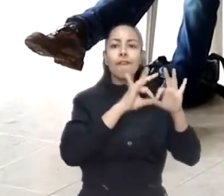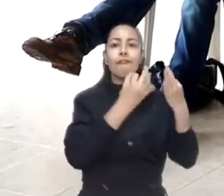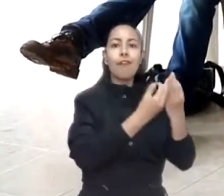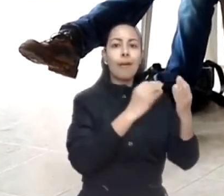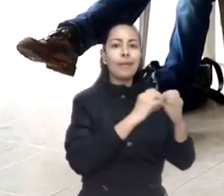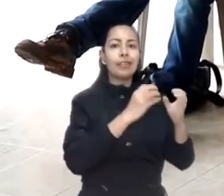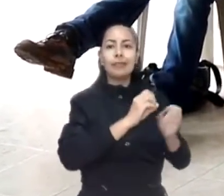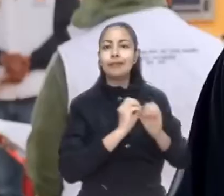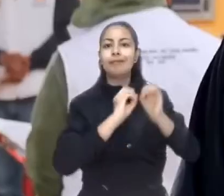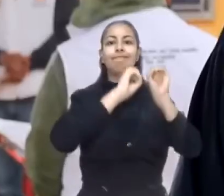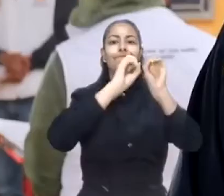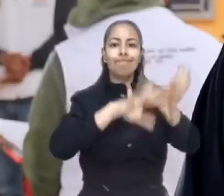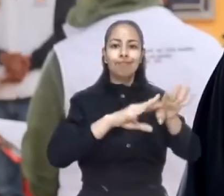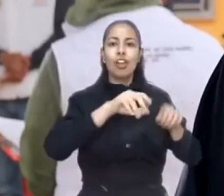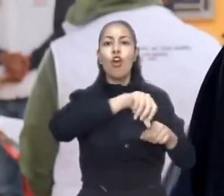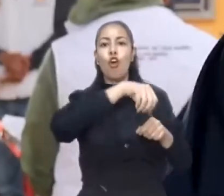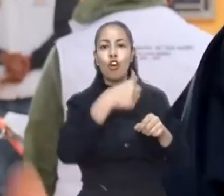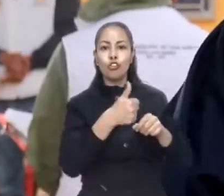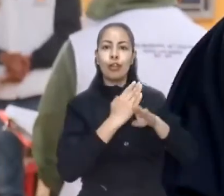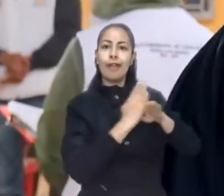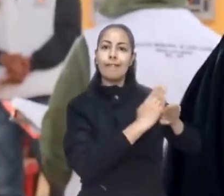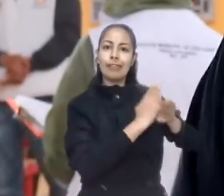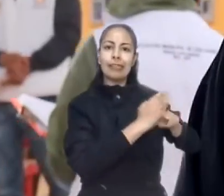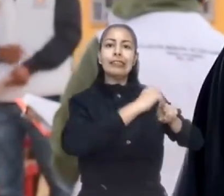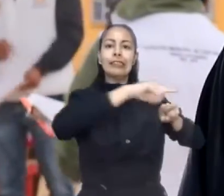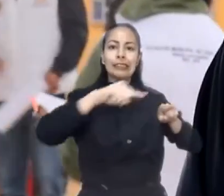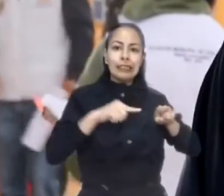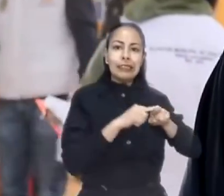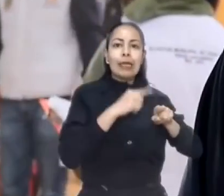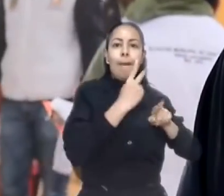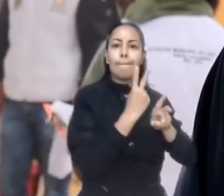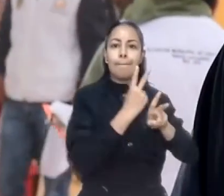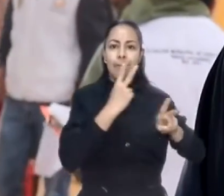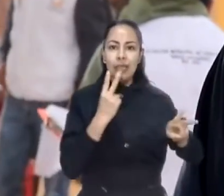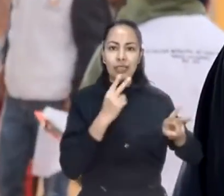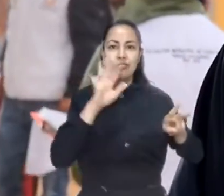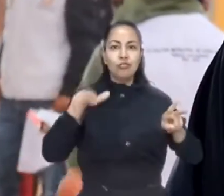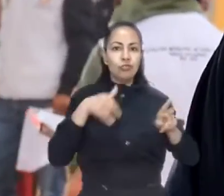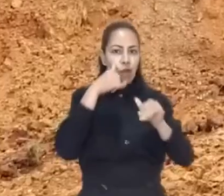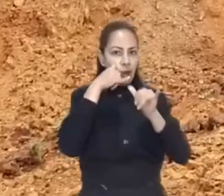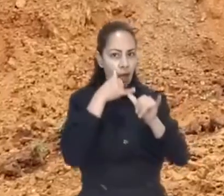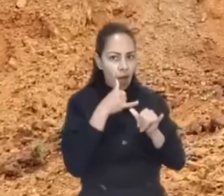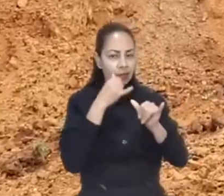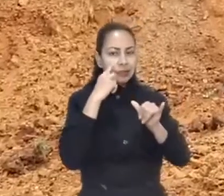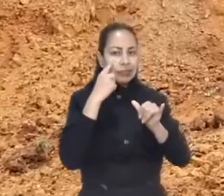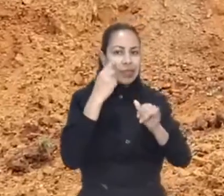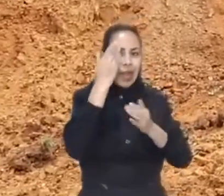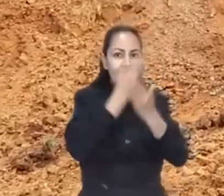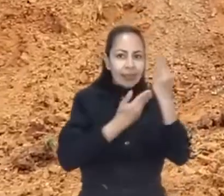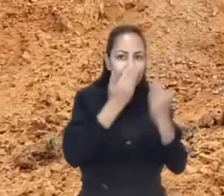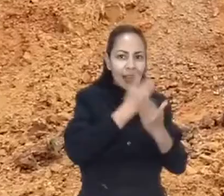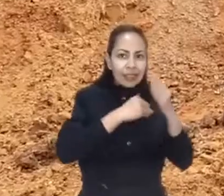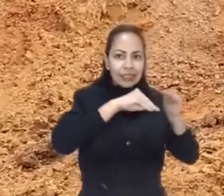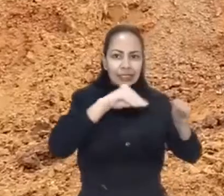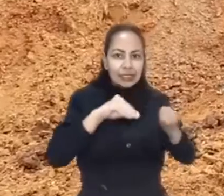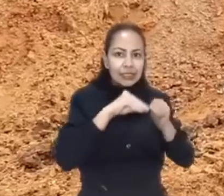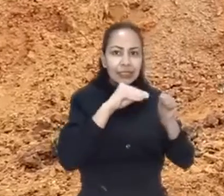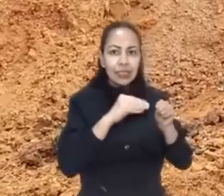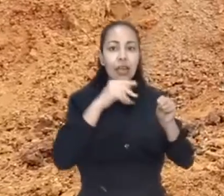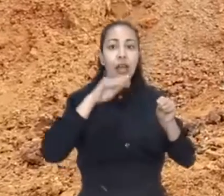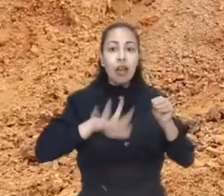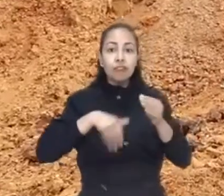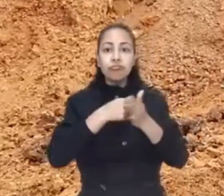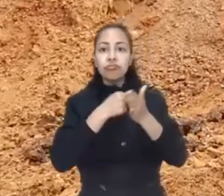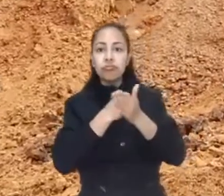unas viviendas por prevención. Está identificada la zona de riesgo y junto con ingenieros y con geólogos de la Gobernación de Nariño,